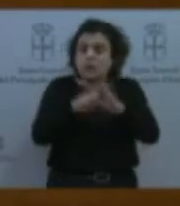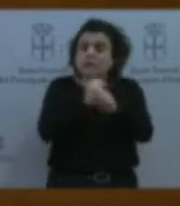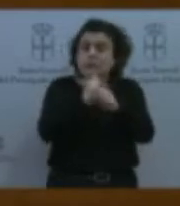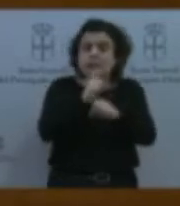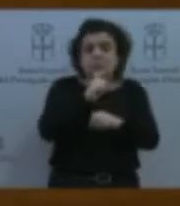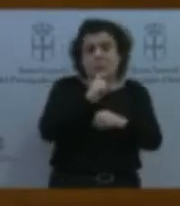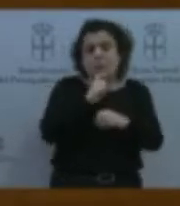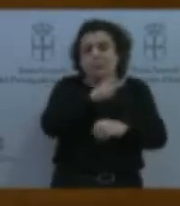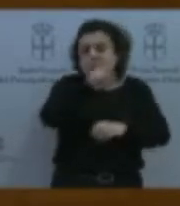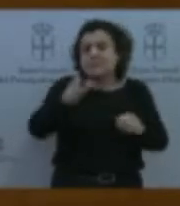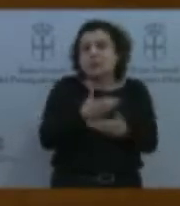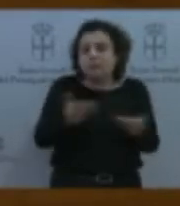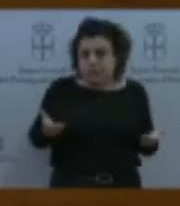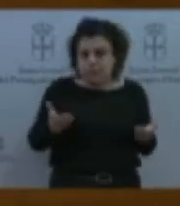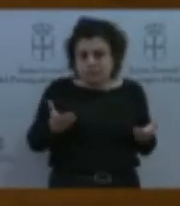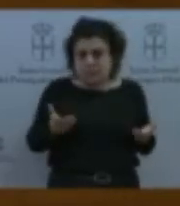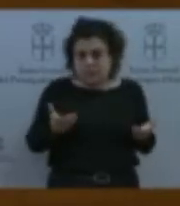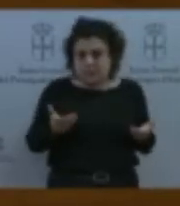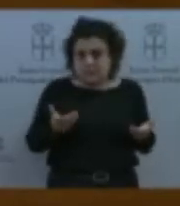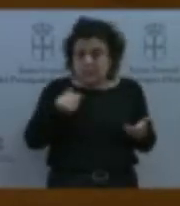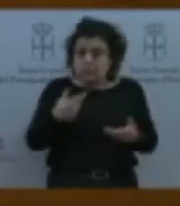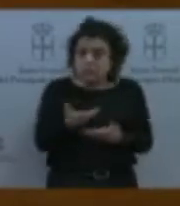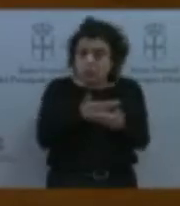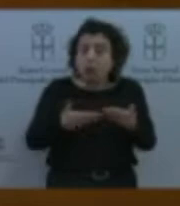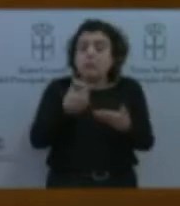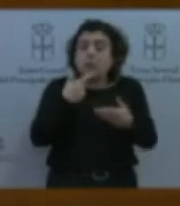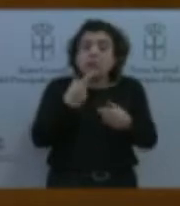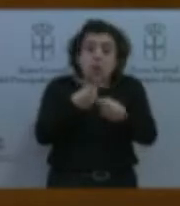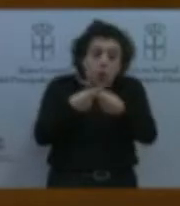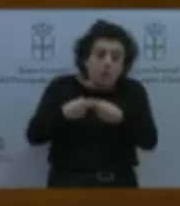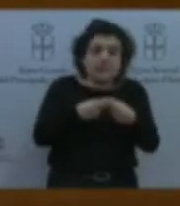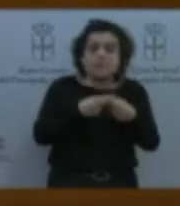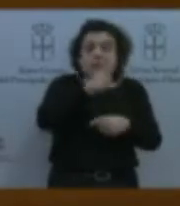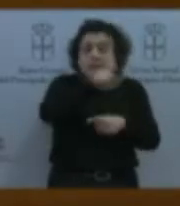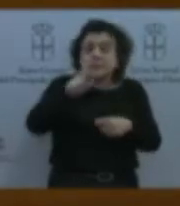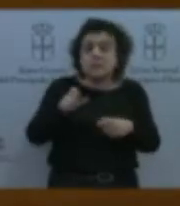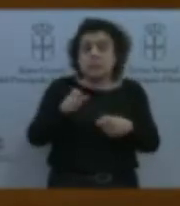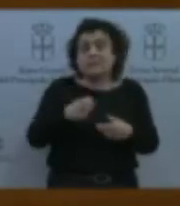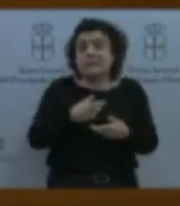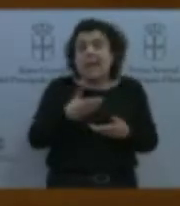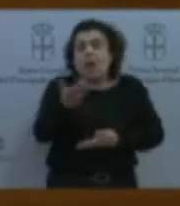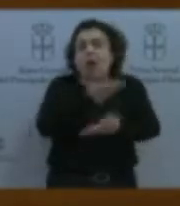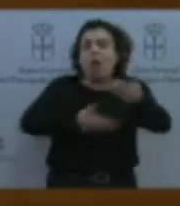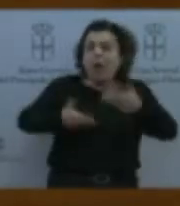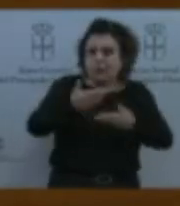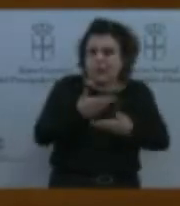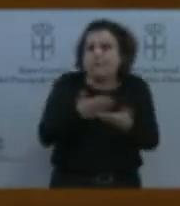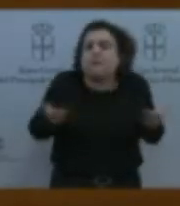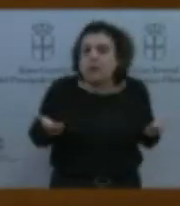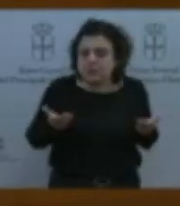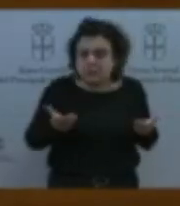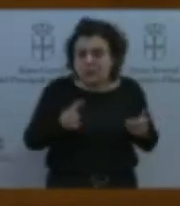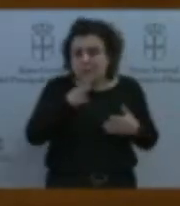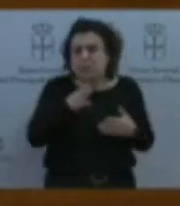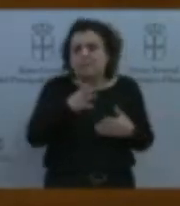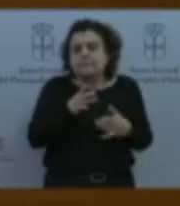decir, si de repente la gente que colabora voluntariamente por amor a la cultura, por amor a lo que significa el